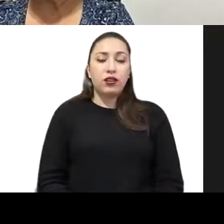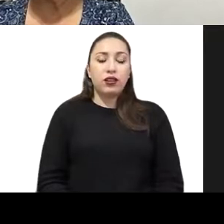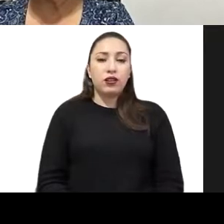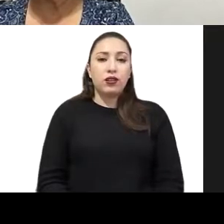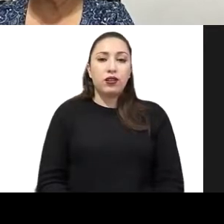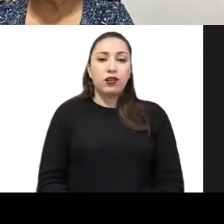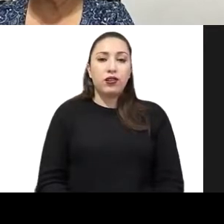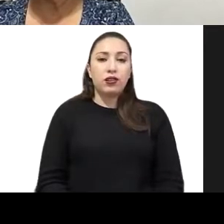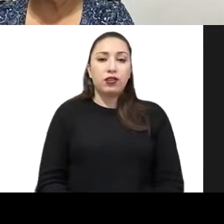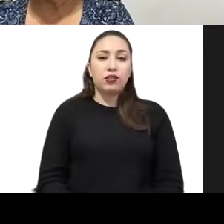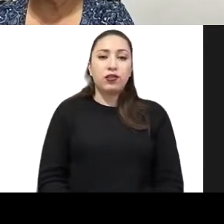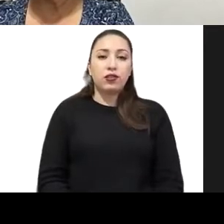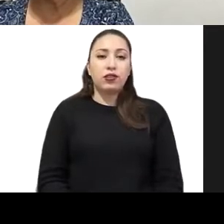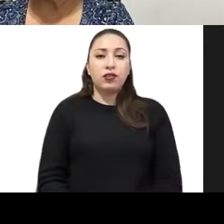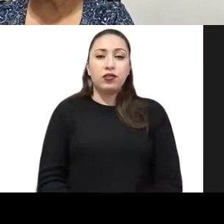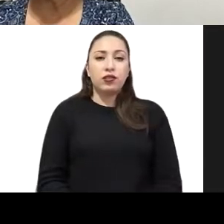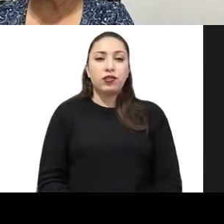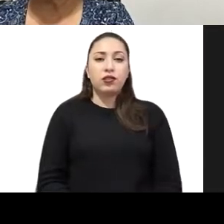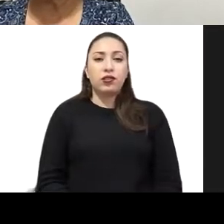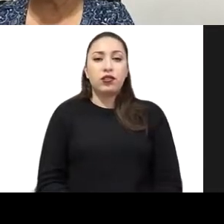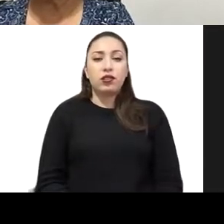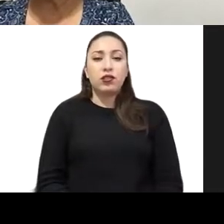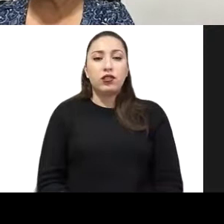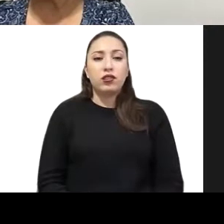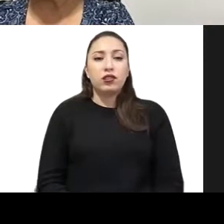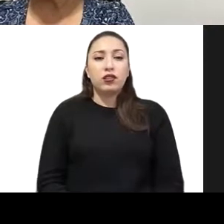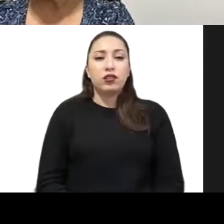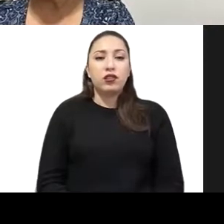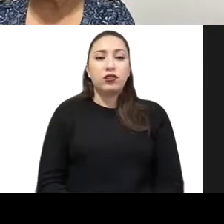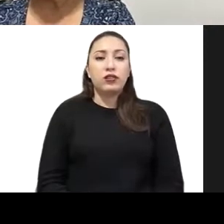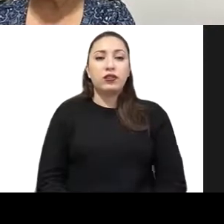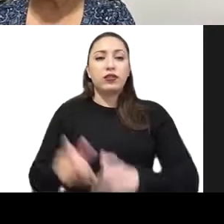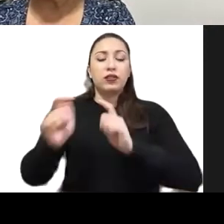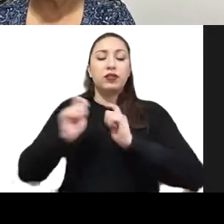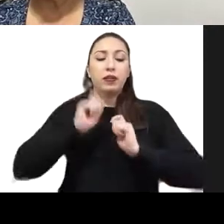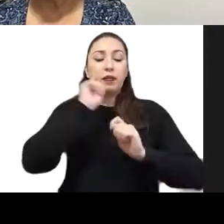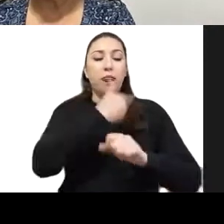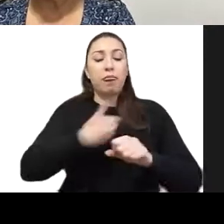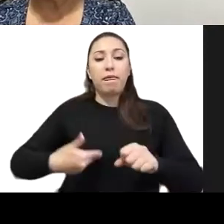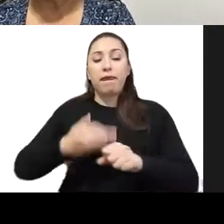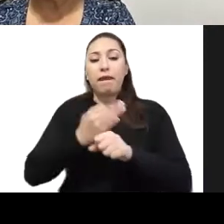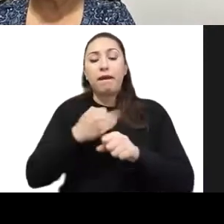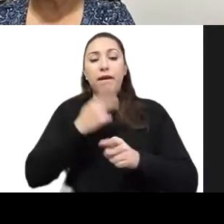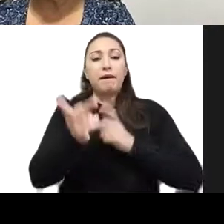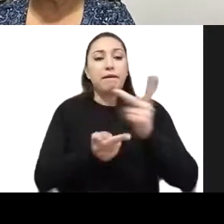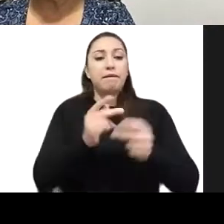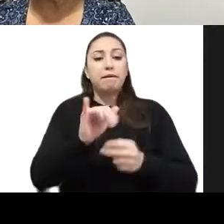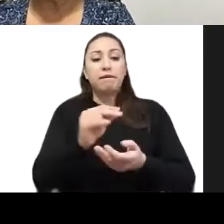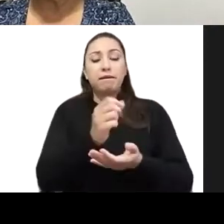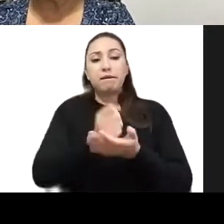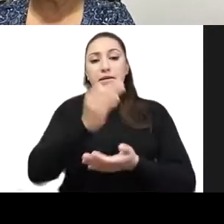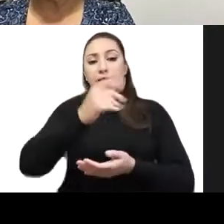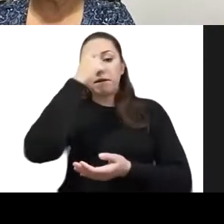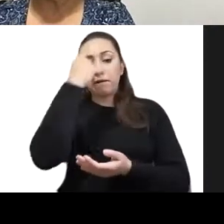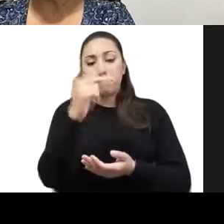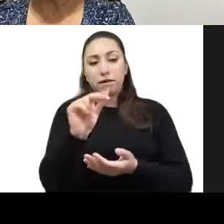de la Comisión de Libros de Texto Gratuitos. Ajá. Por instrucción de la presidencia y en votación nominal, se consulta si es de dispensarse la lectura